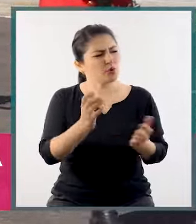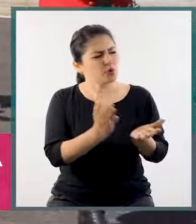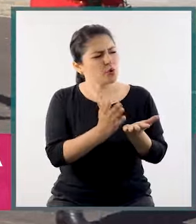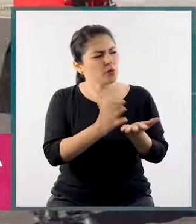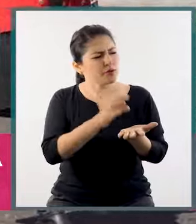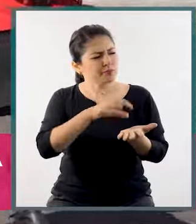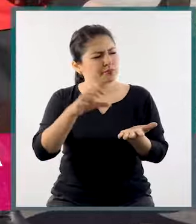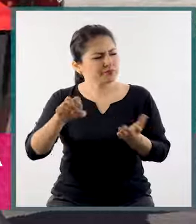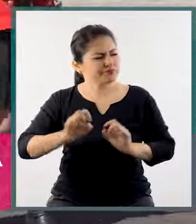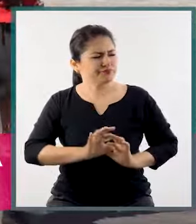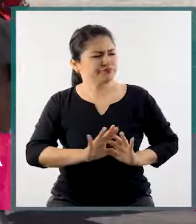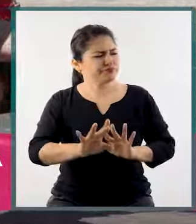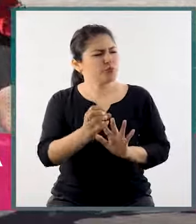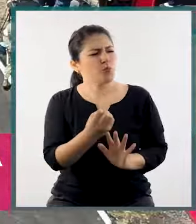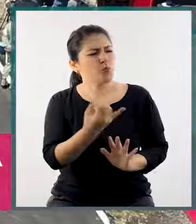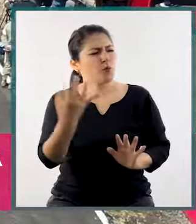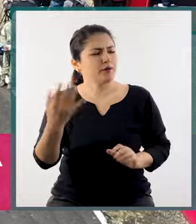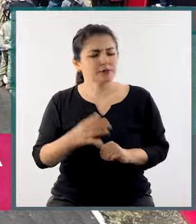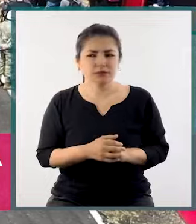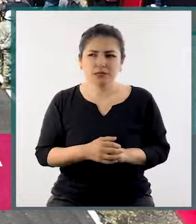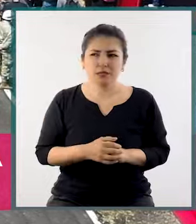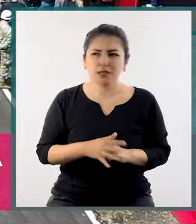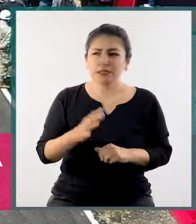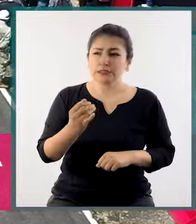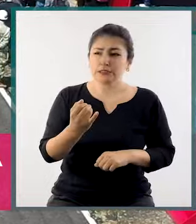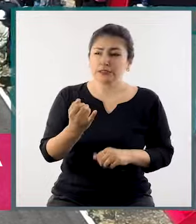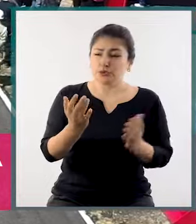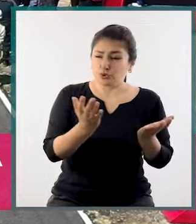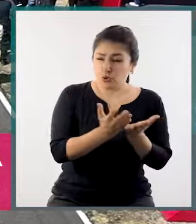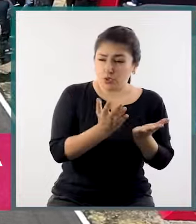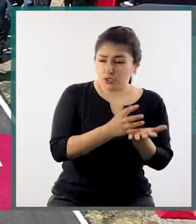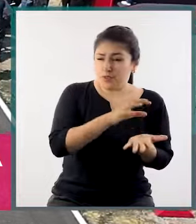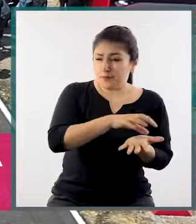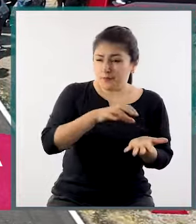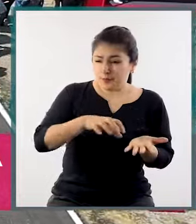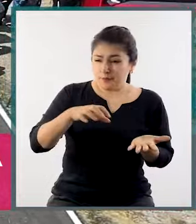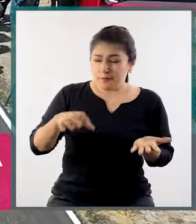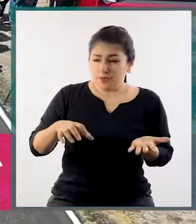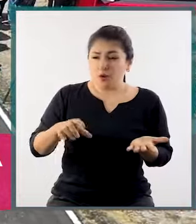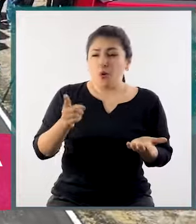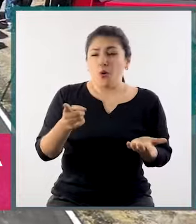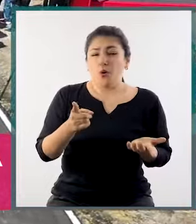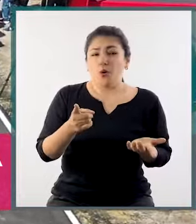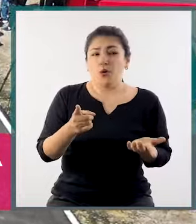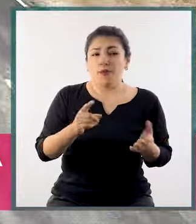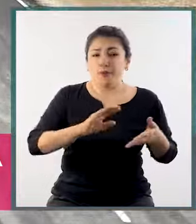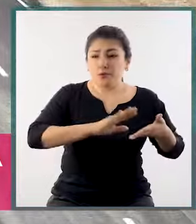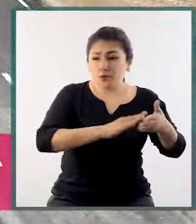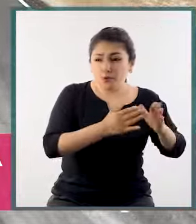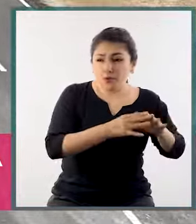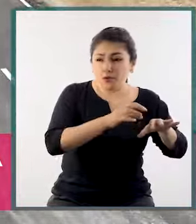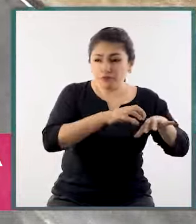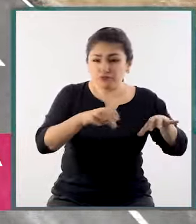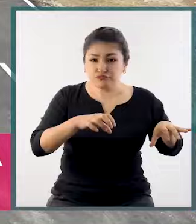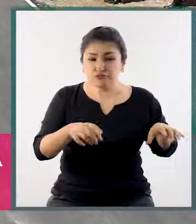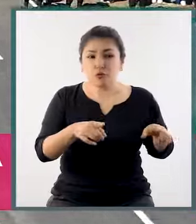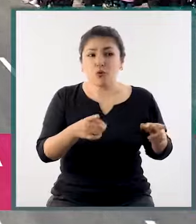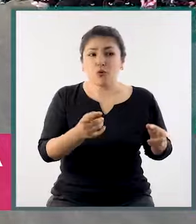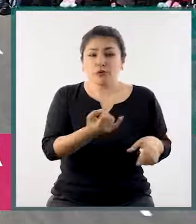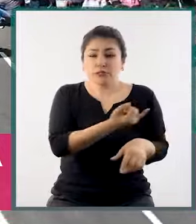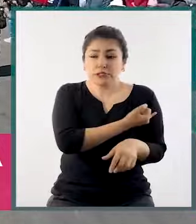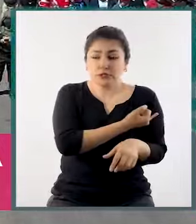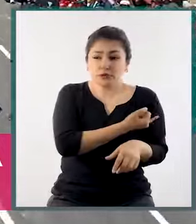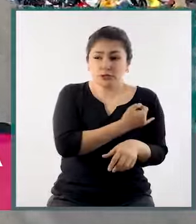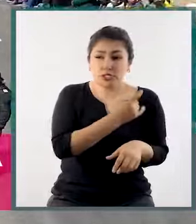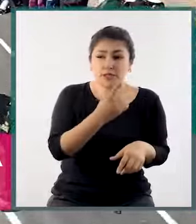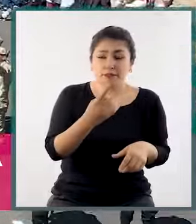instituciones educativas están desfilando? Entre instituciones educativas, representantes de las comunidades, también entidades